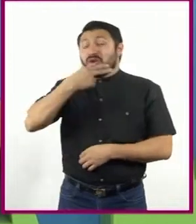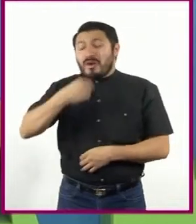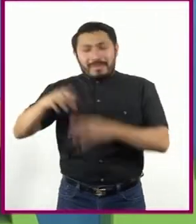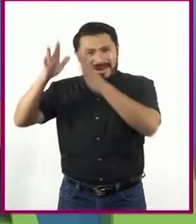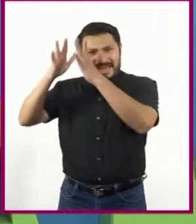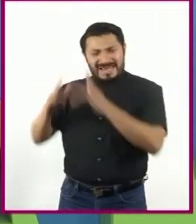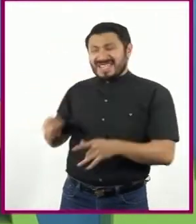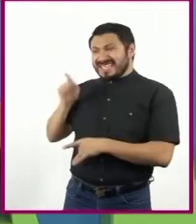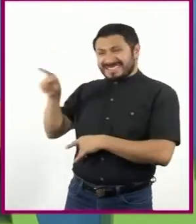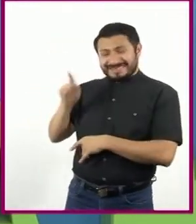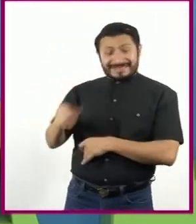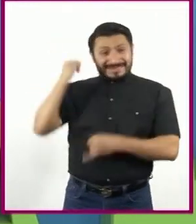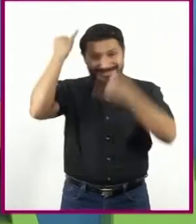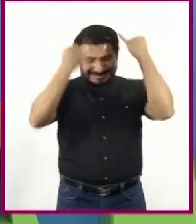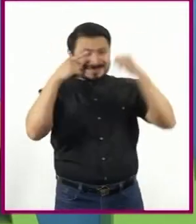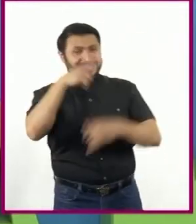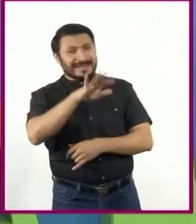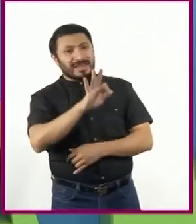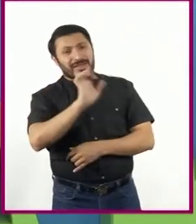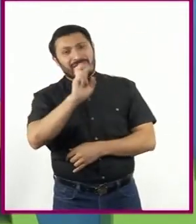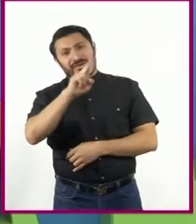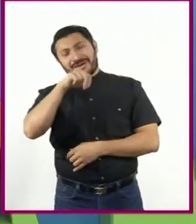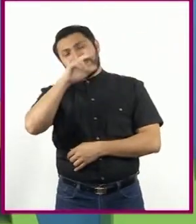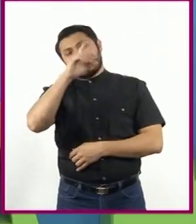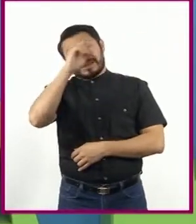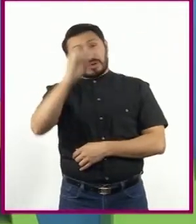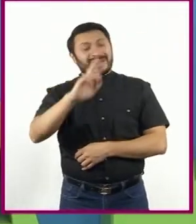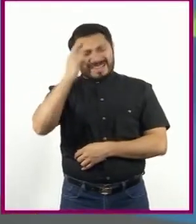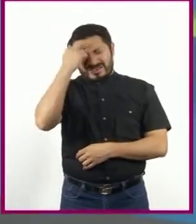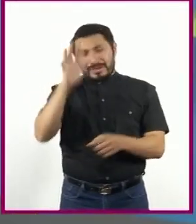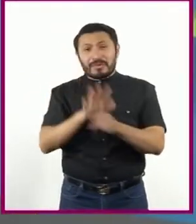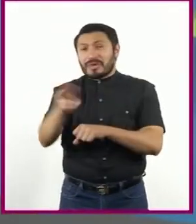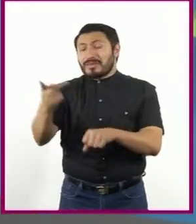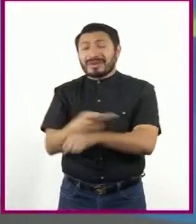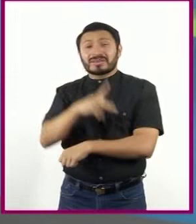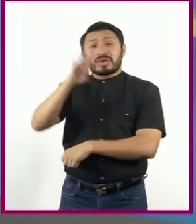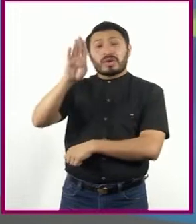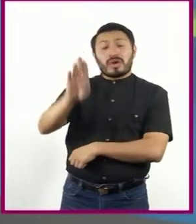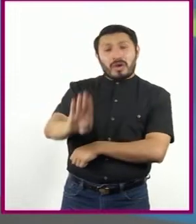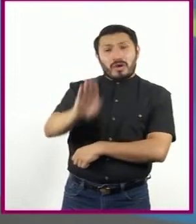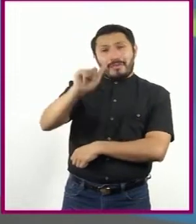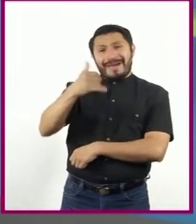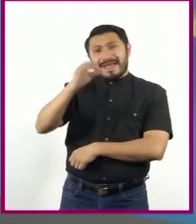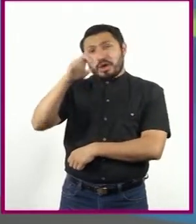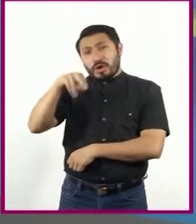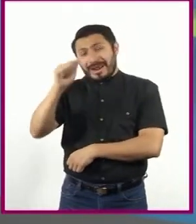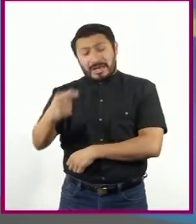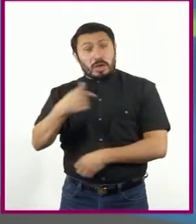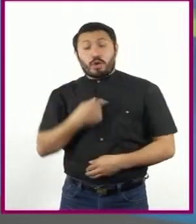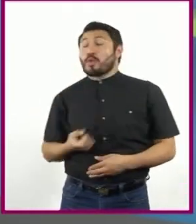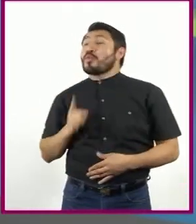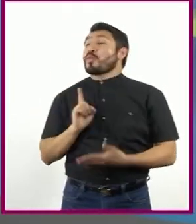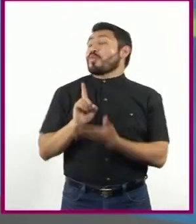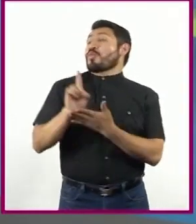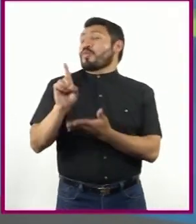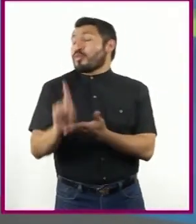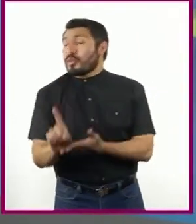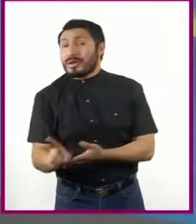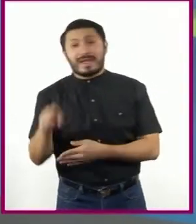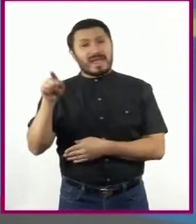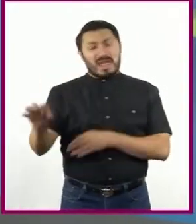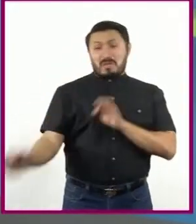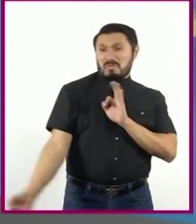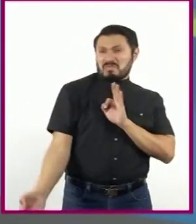el imaginado Fernando recordaba lo ocurrido en Bayona. Pasé a Bayona, y el traidor